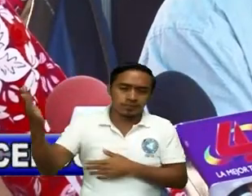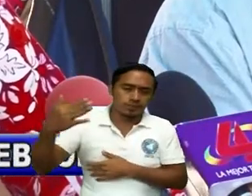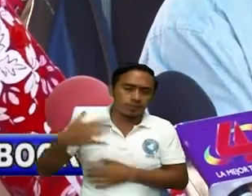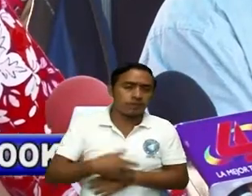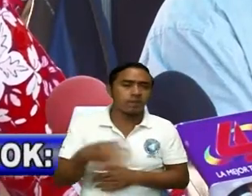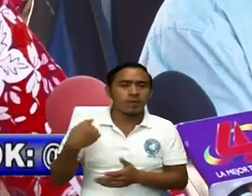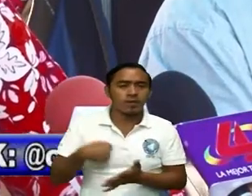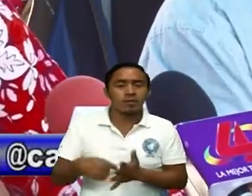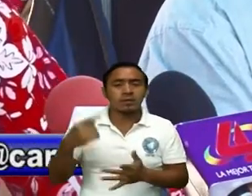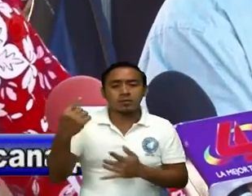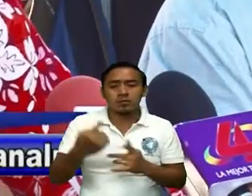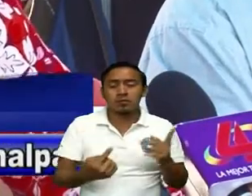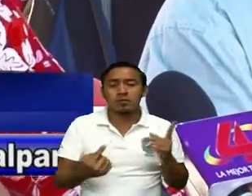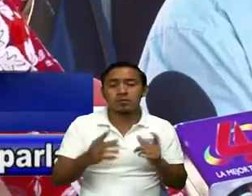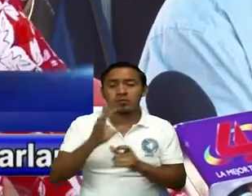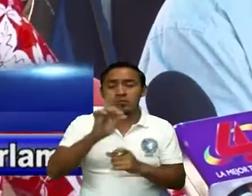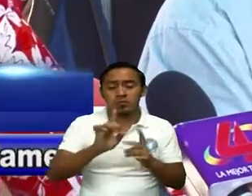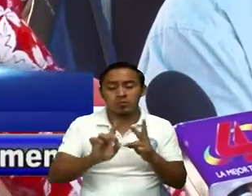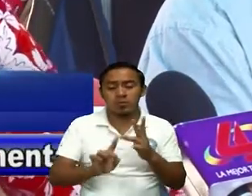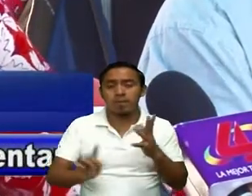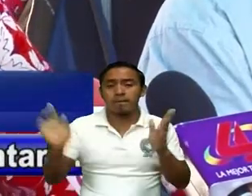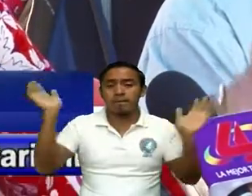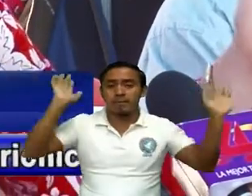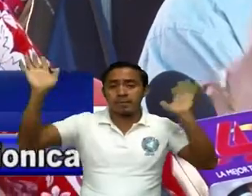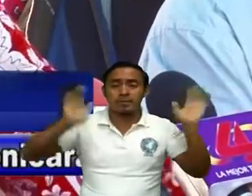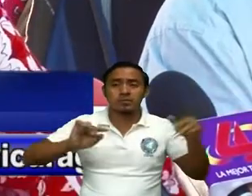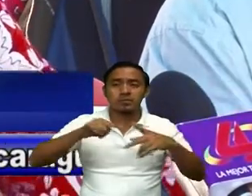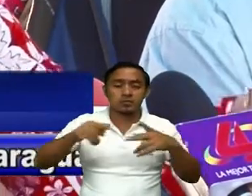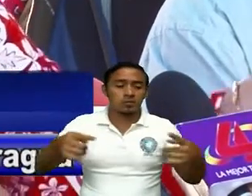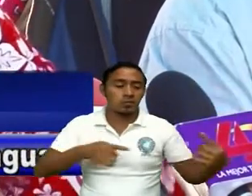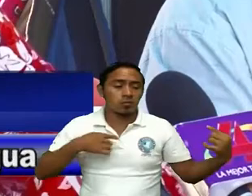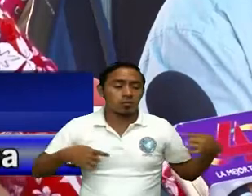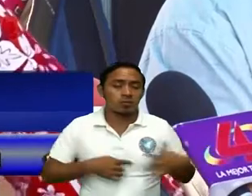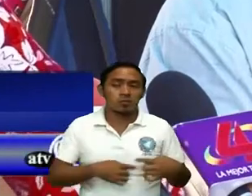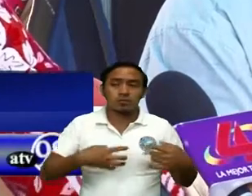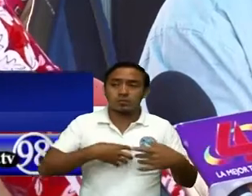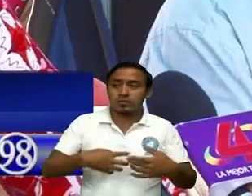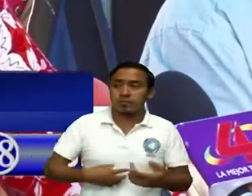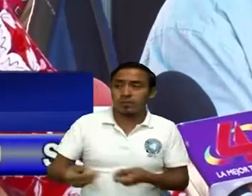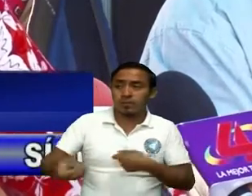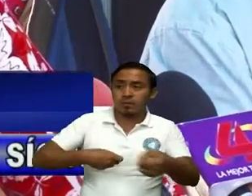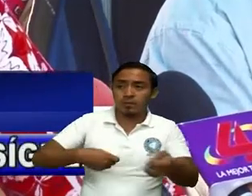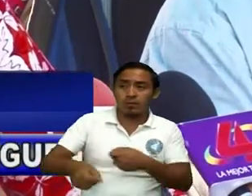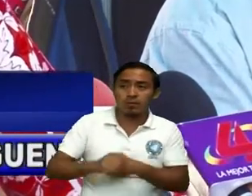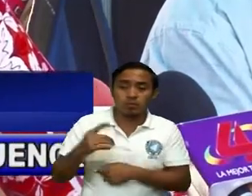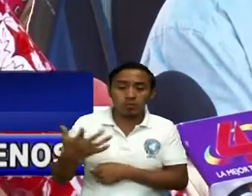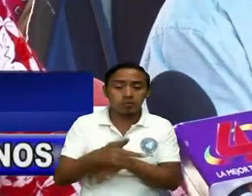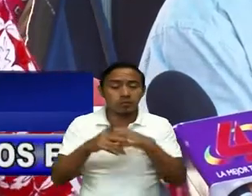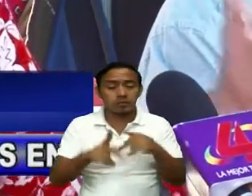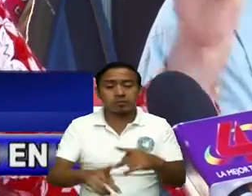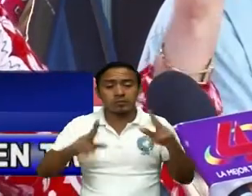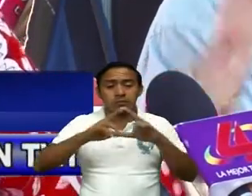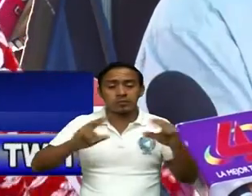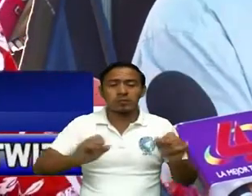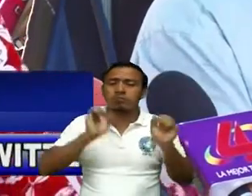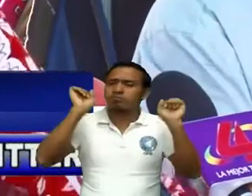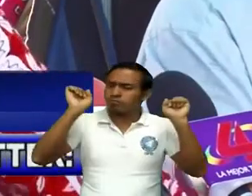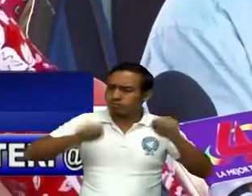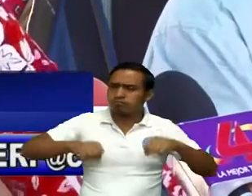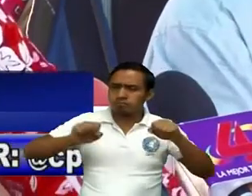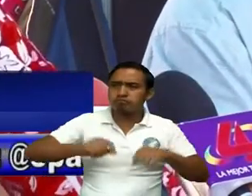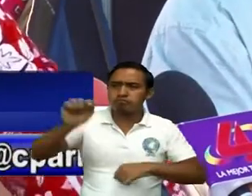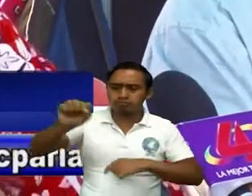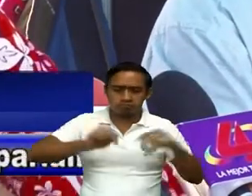cariño, desde cada uno de los mercados, desde cada uno de los corazones de nuestros comerciantes, a todos los nicaragüenses que pueden venir a